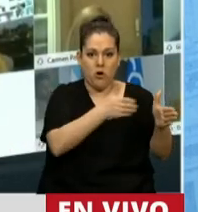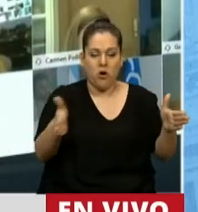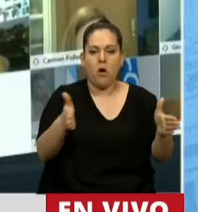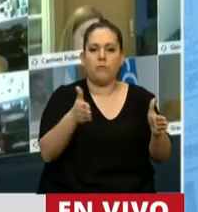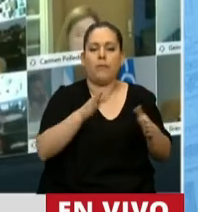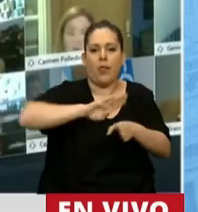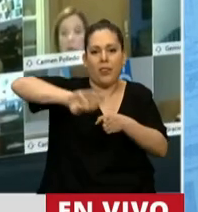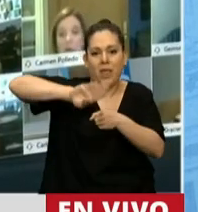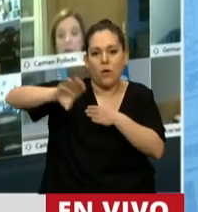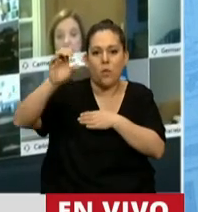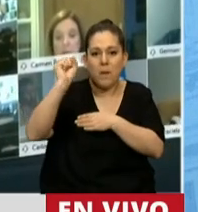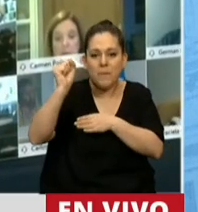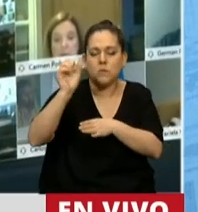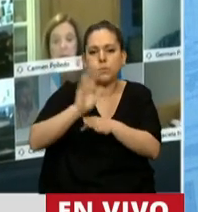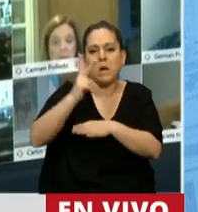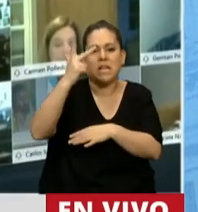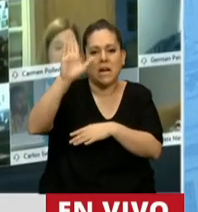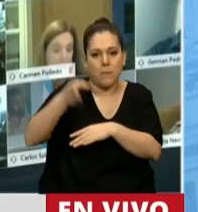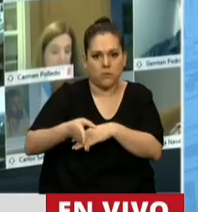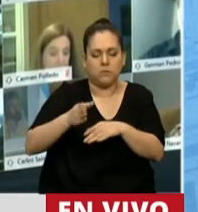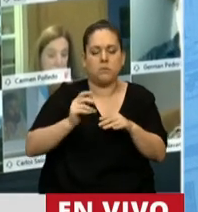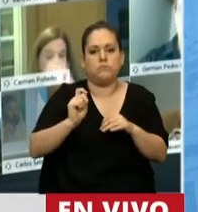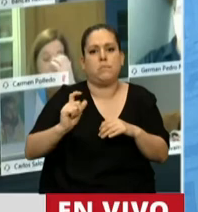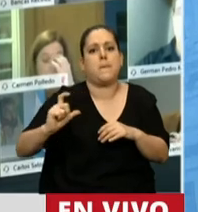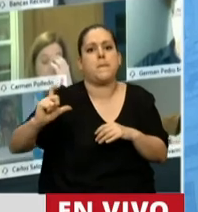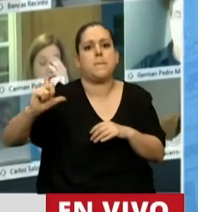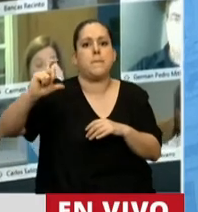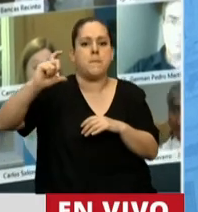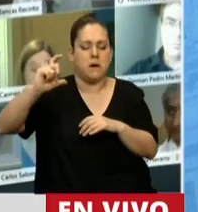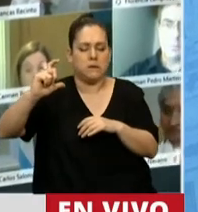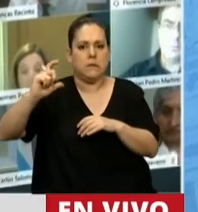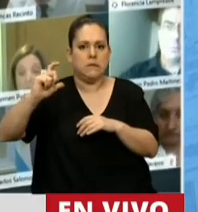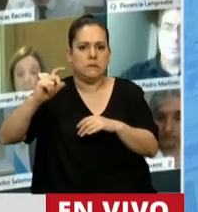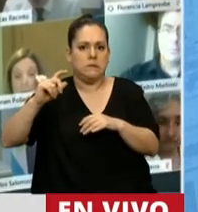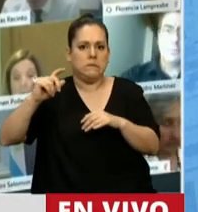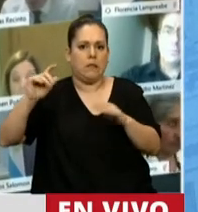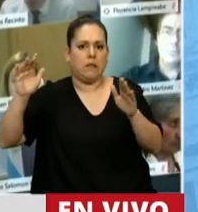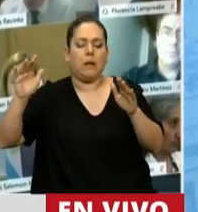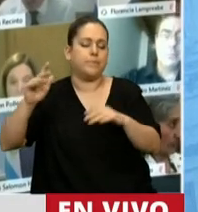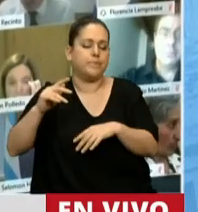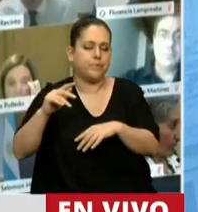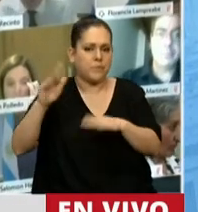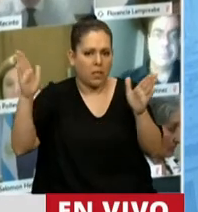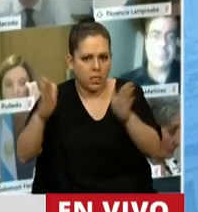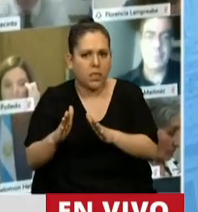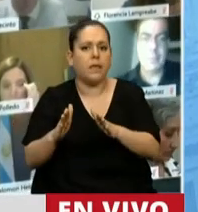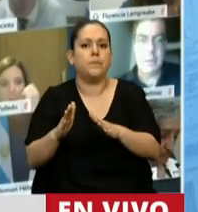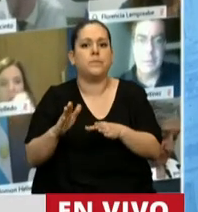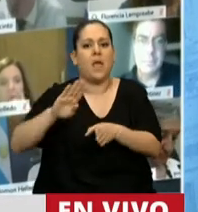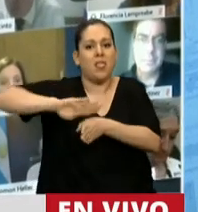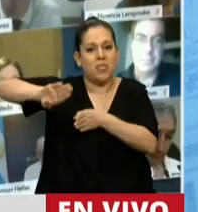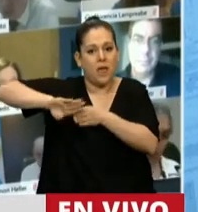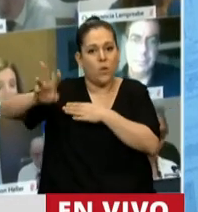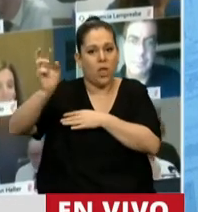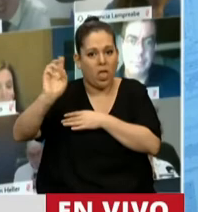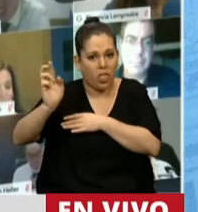apenas el 3%. Pasó a ser el 37% de una deuda que se achicaba. Y la deuda en dólares pasó